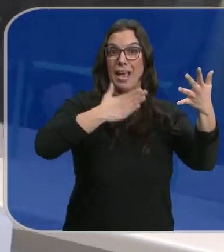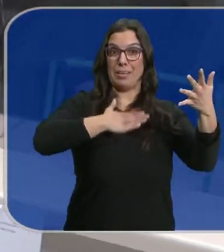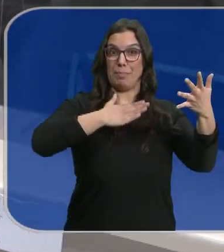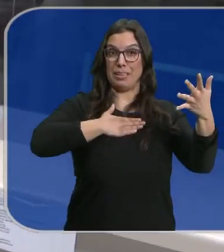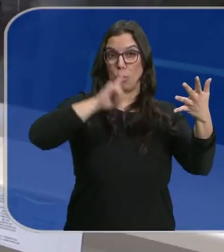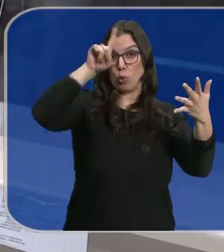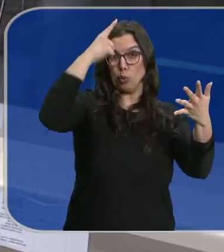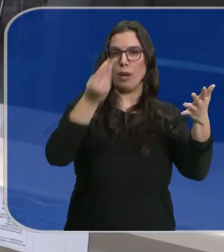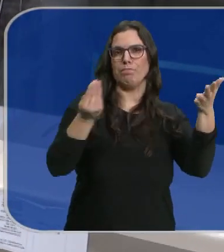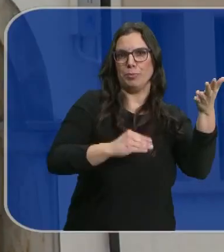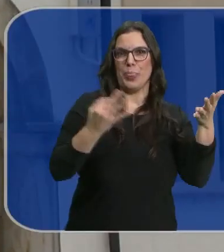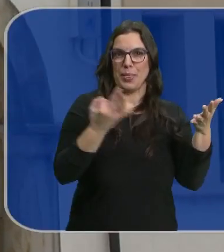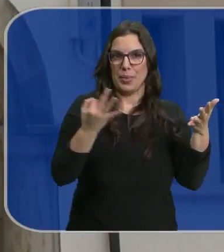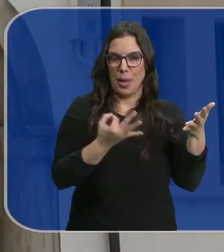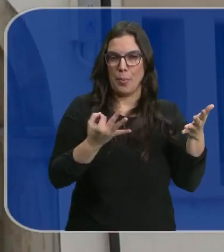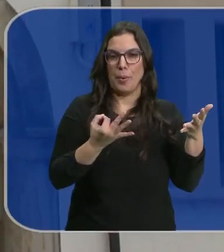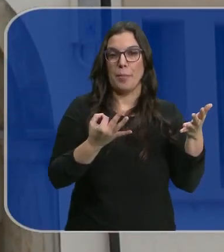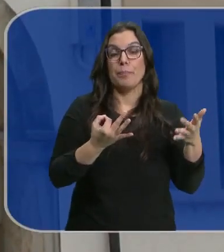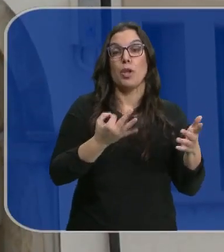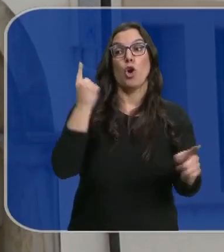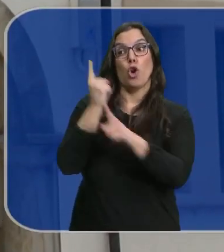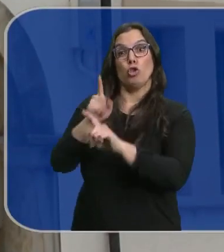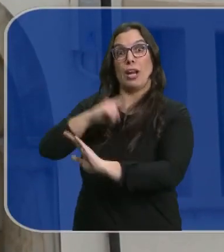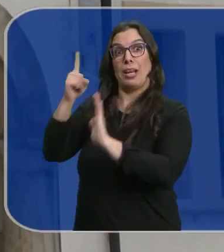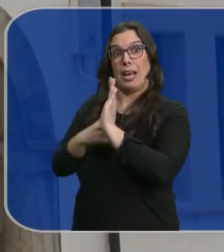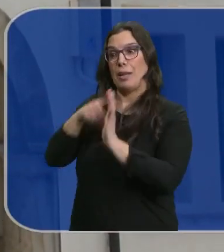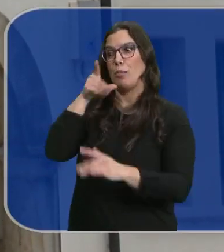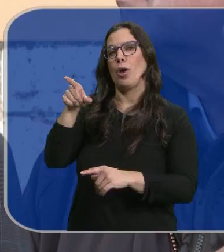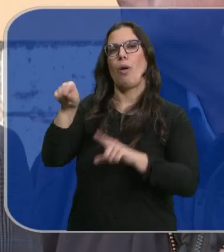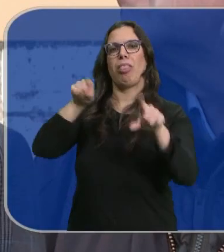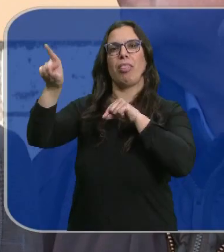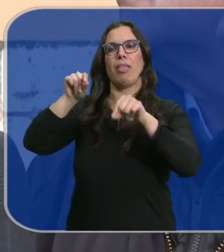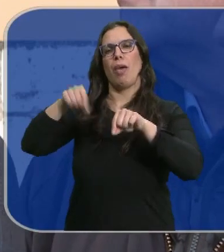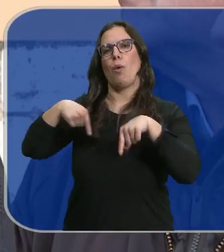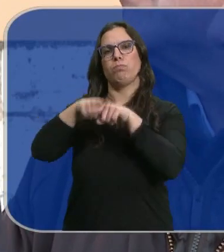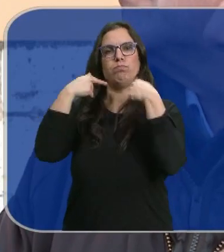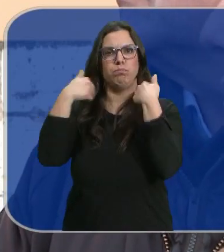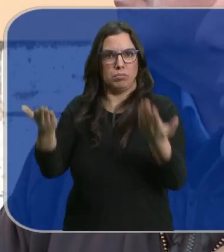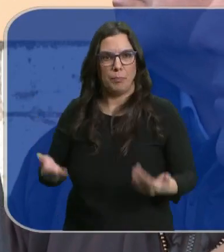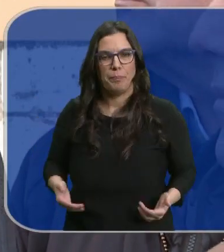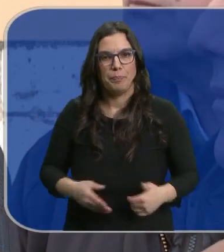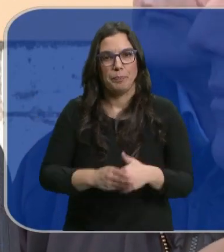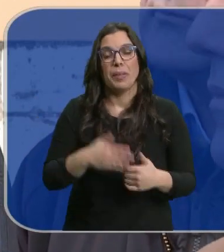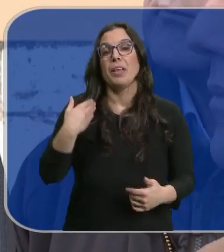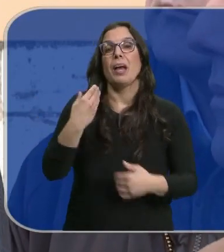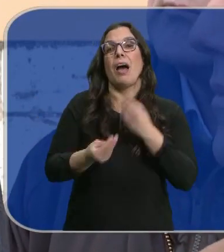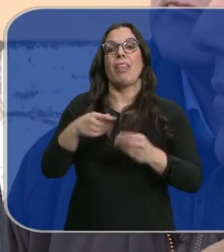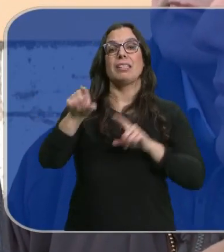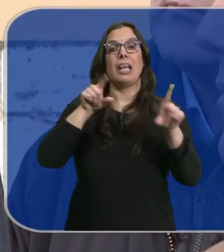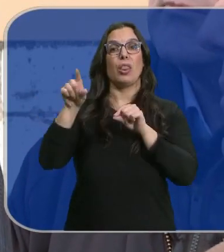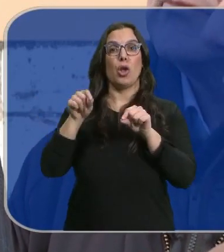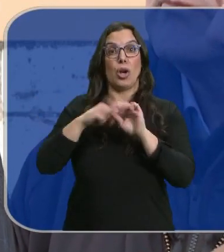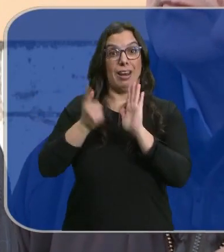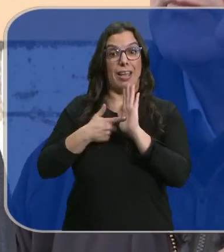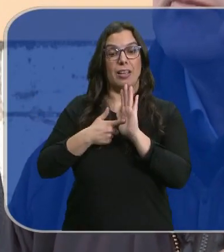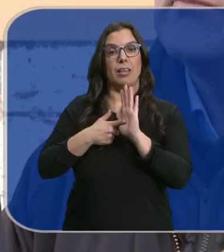del patrimonio cultural. Todo ello contra una ley que consideran selectiva. Lo que hace es un proceso de selección